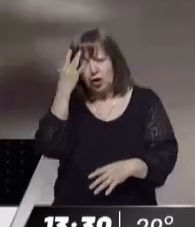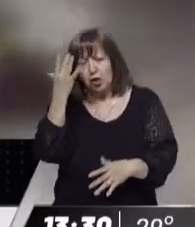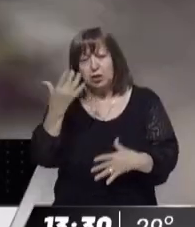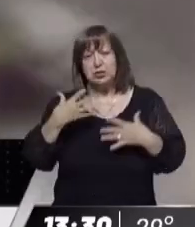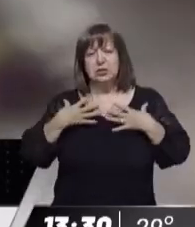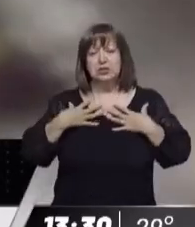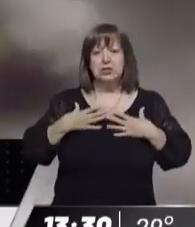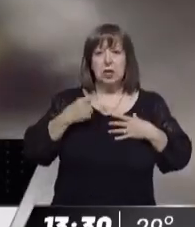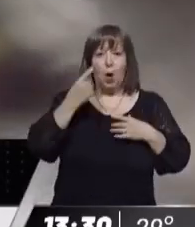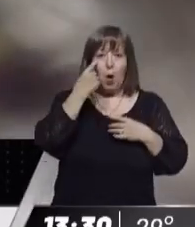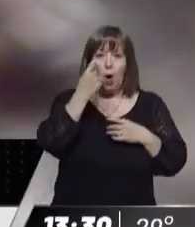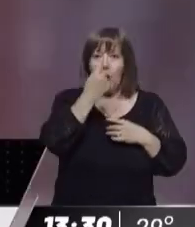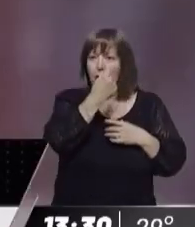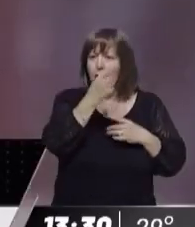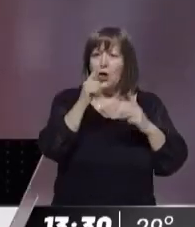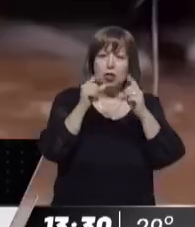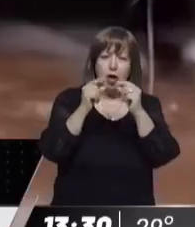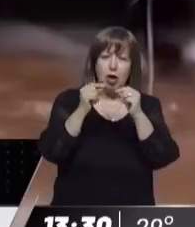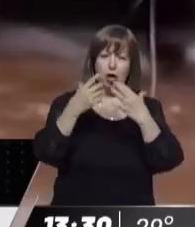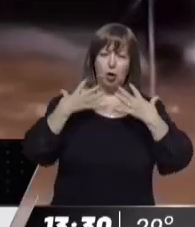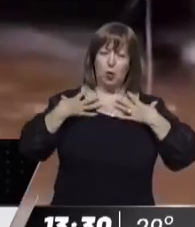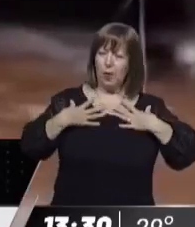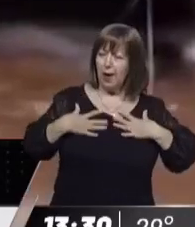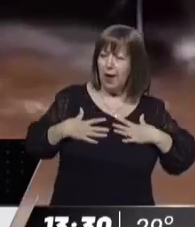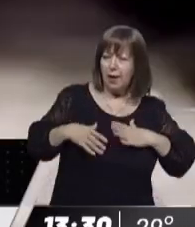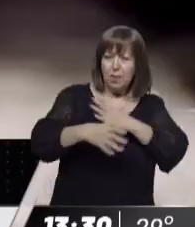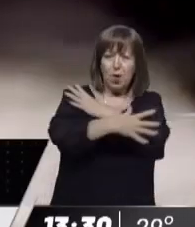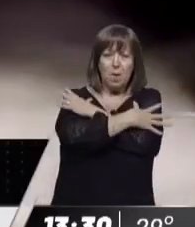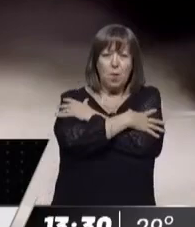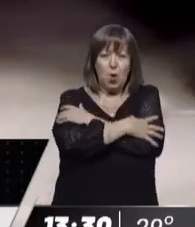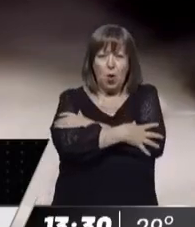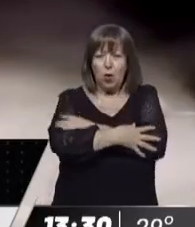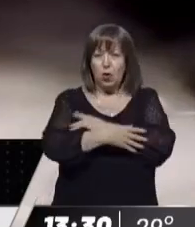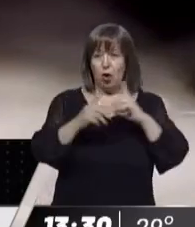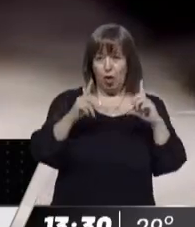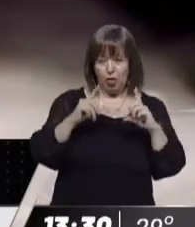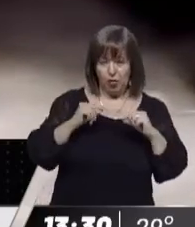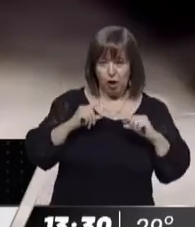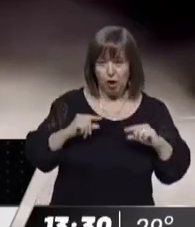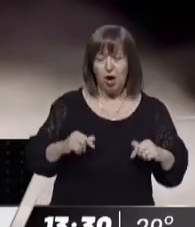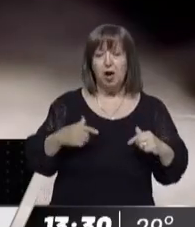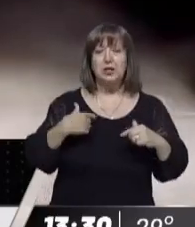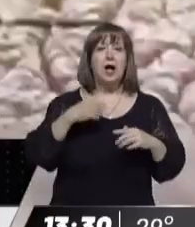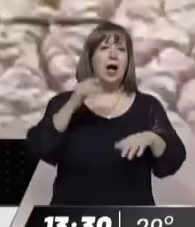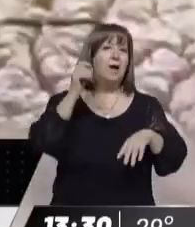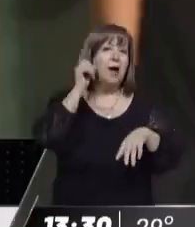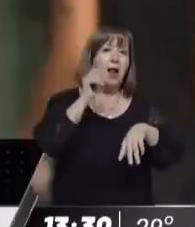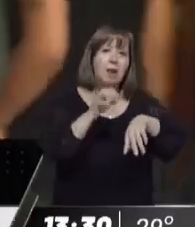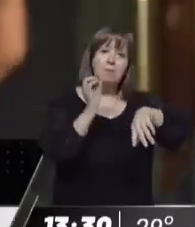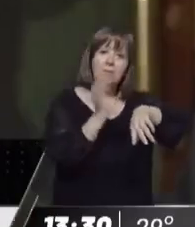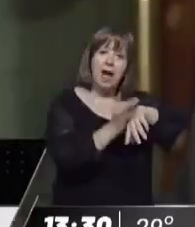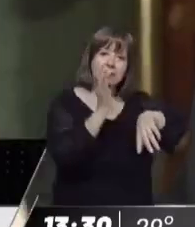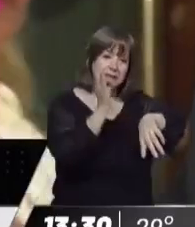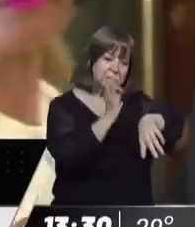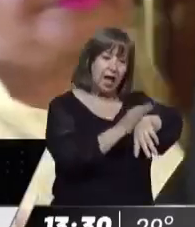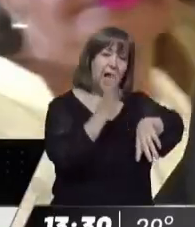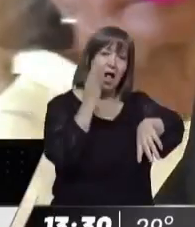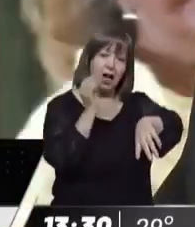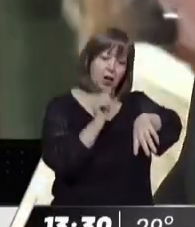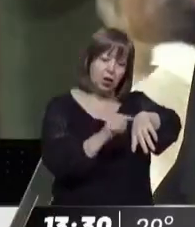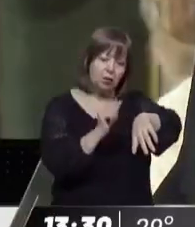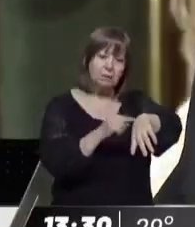dolor retroocular, dolor del cuerpo, también pueden haber manchas en la piel y algún tipo